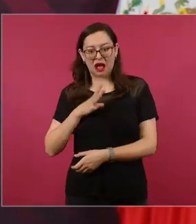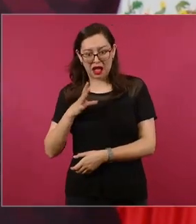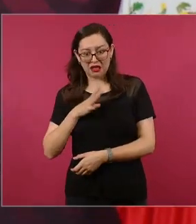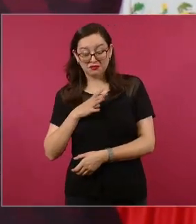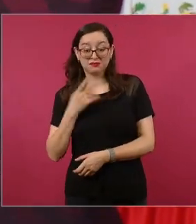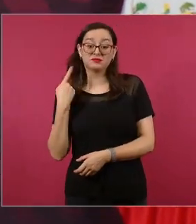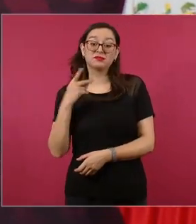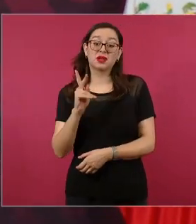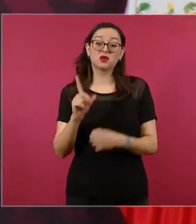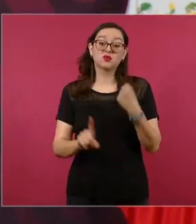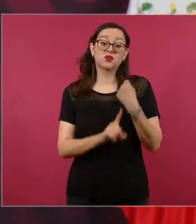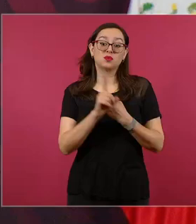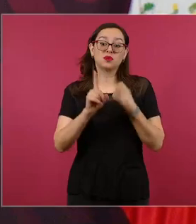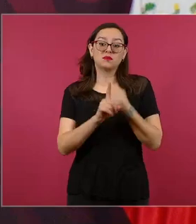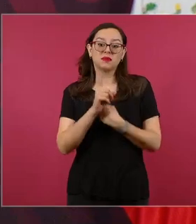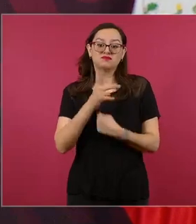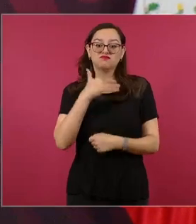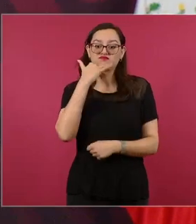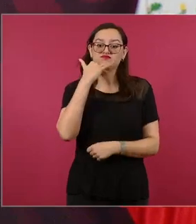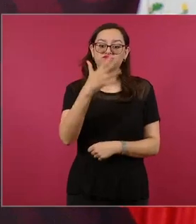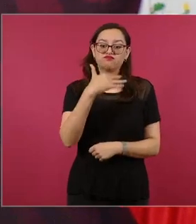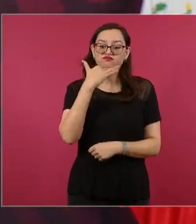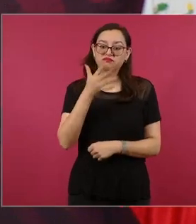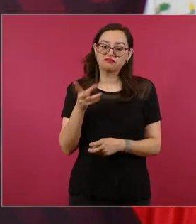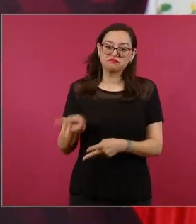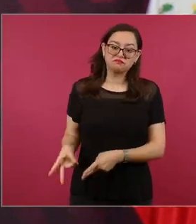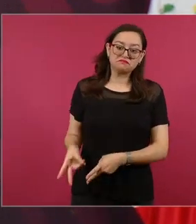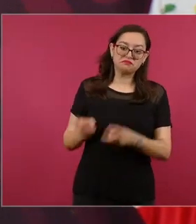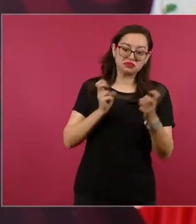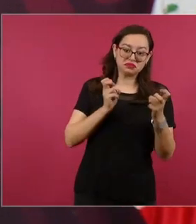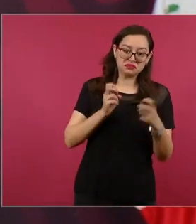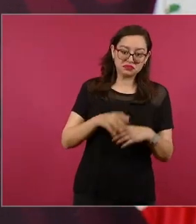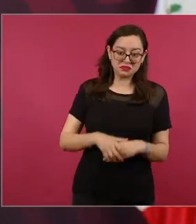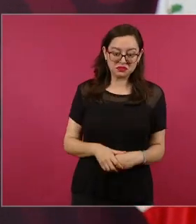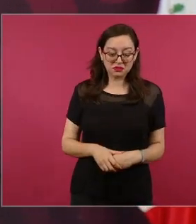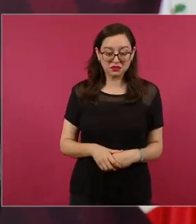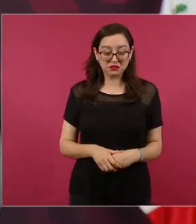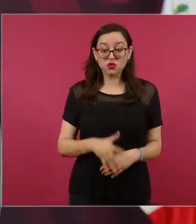corrupción. Si no hay corrupción, hay presupuesto.